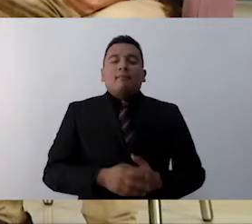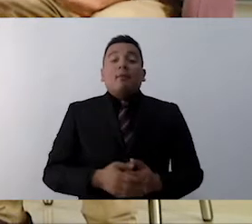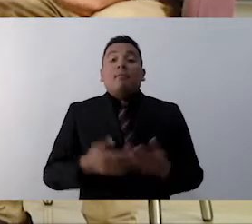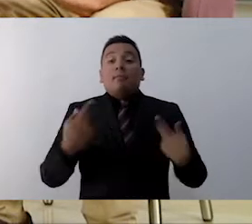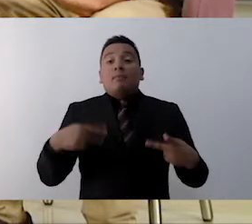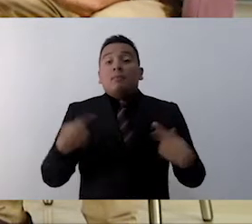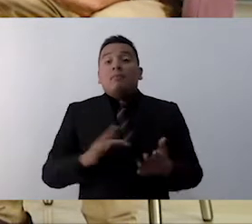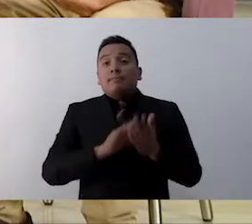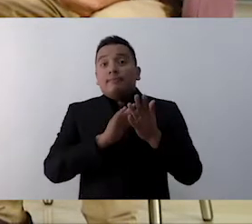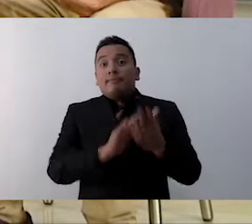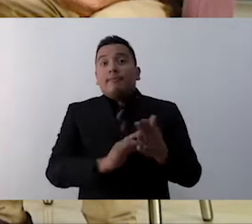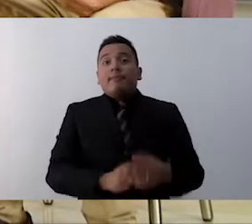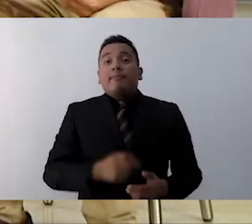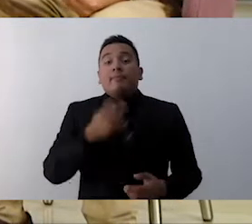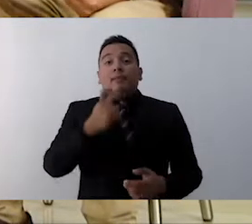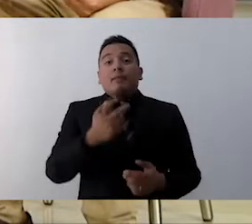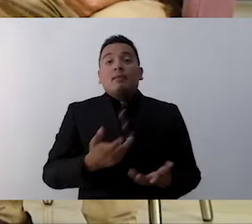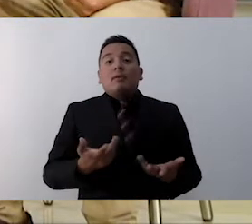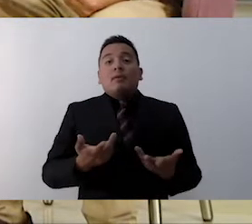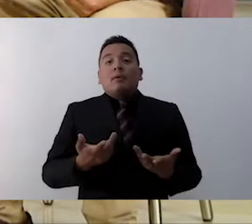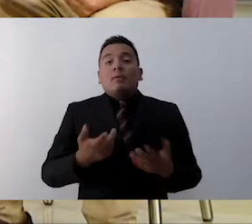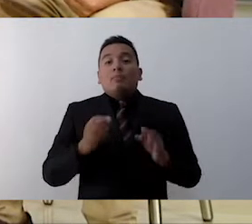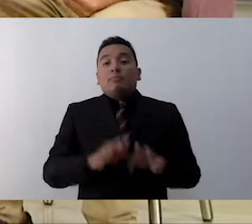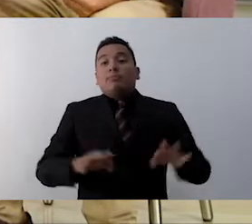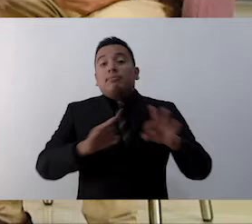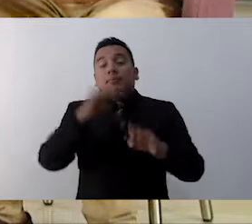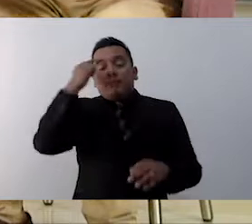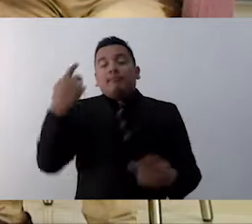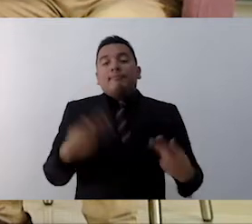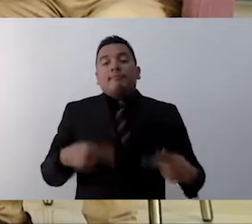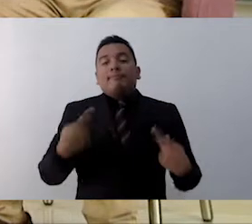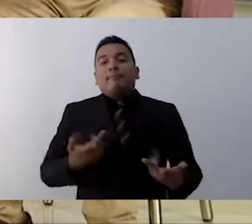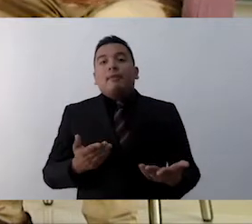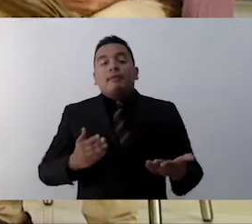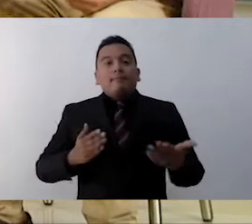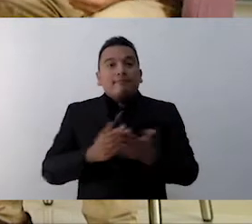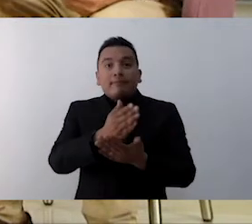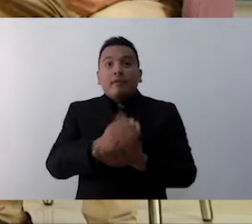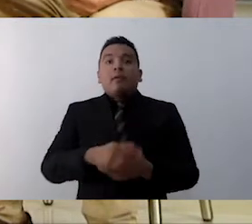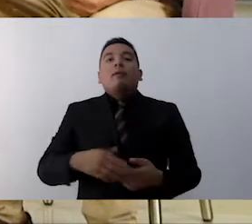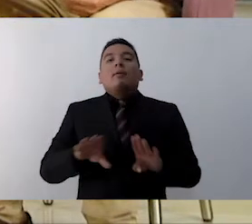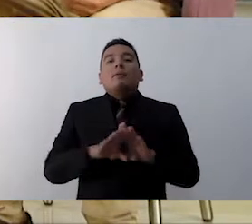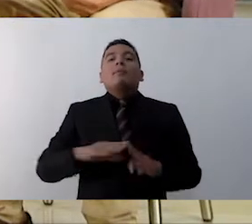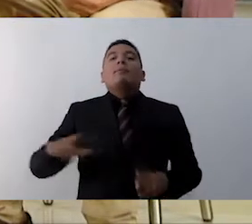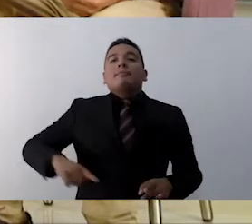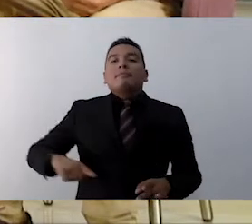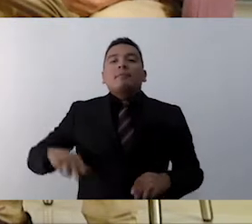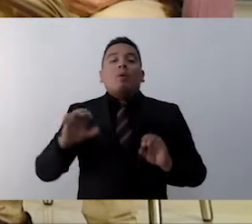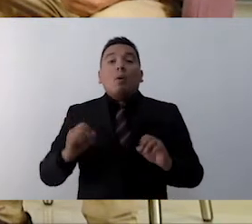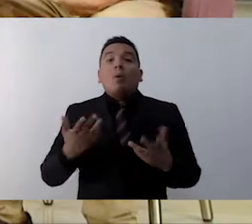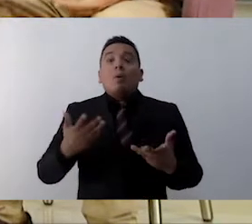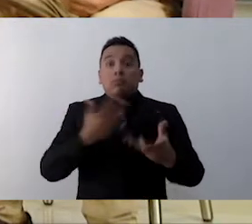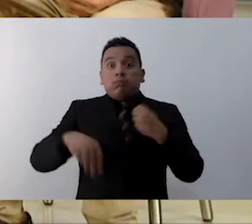la participación ciudadana es una forma a través de la cual el ciudadano incide en la vida política, en